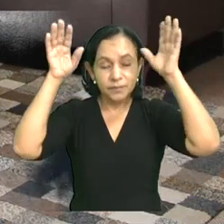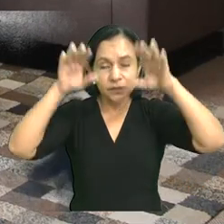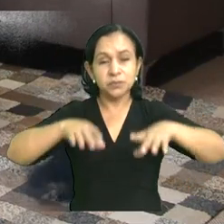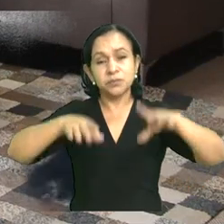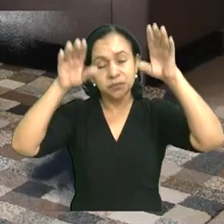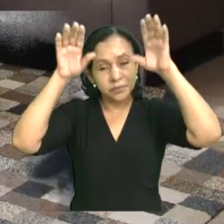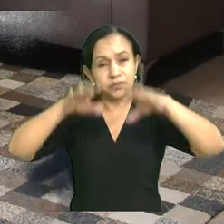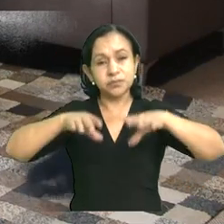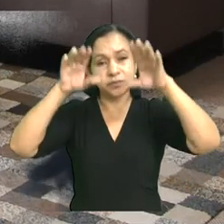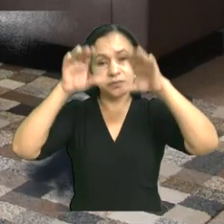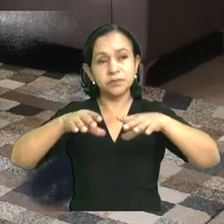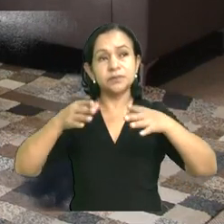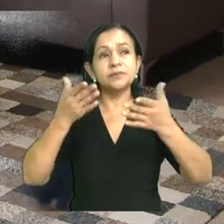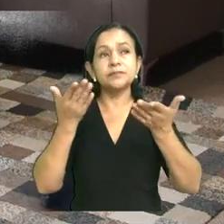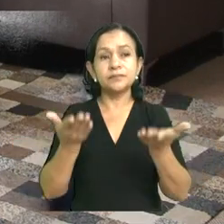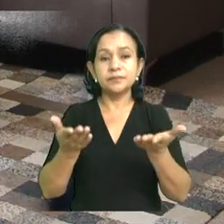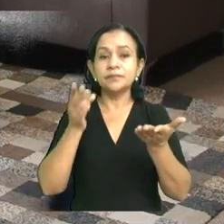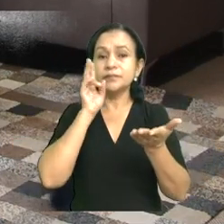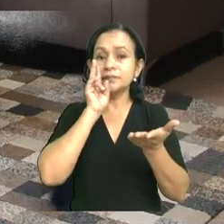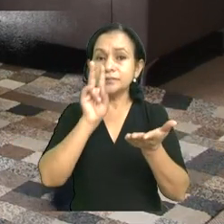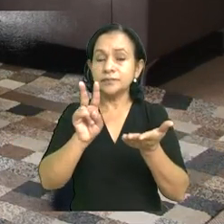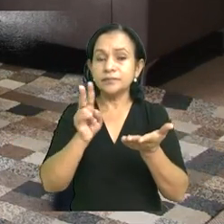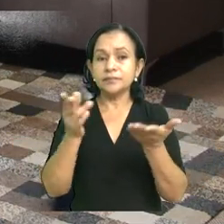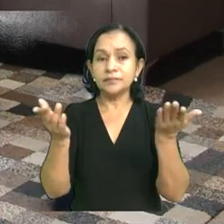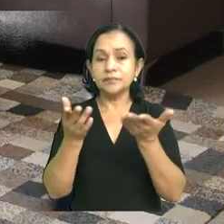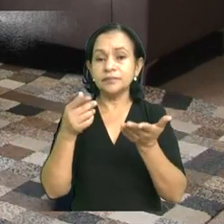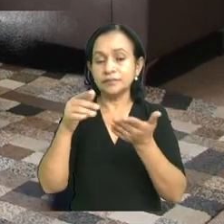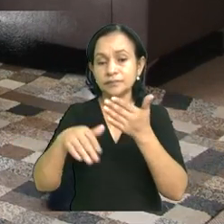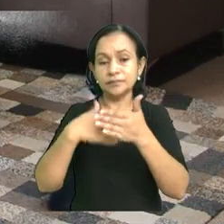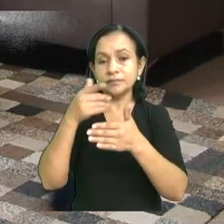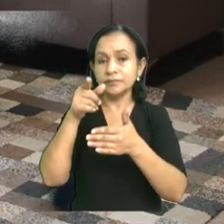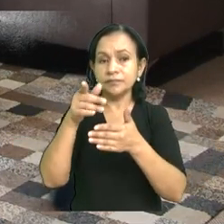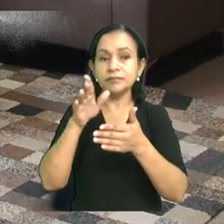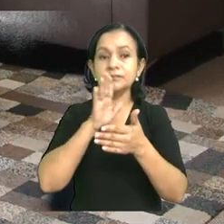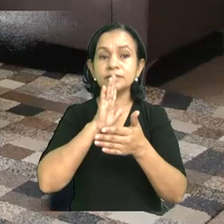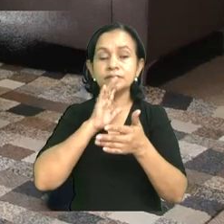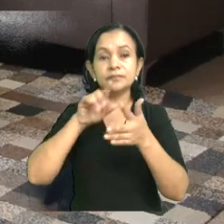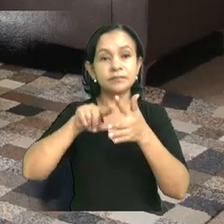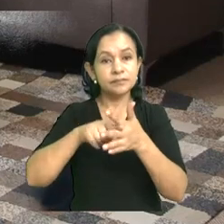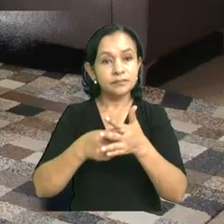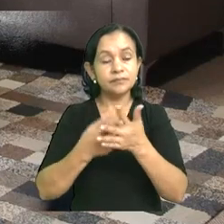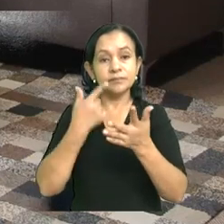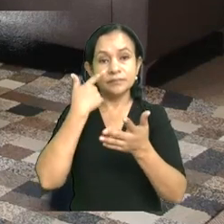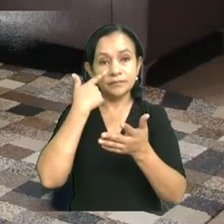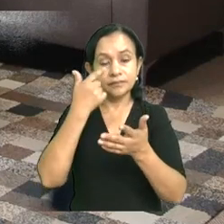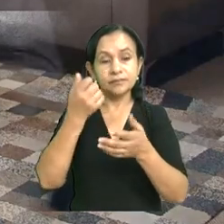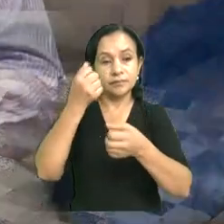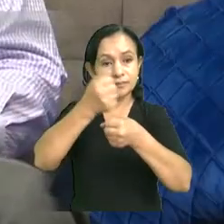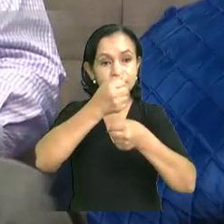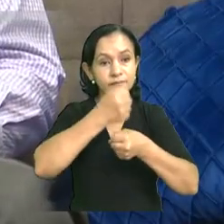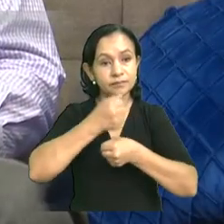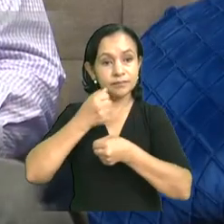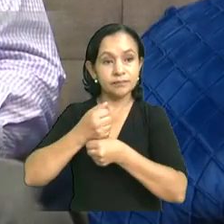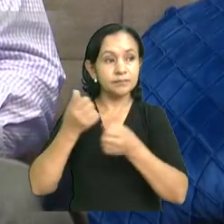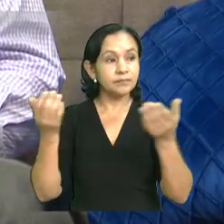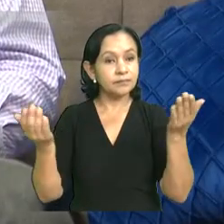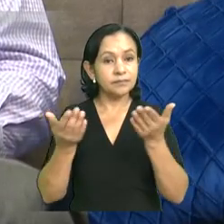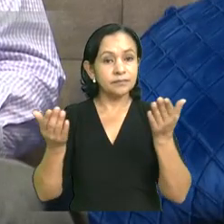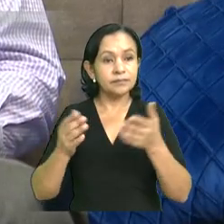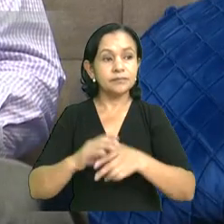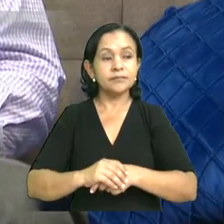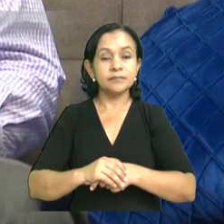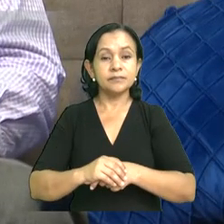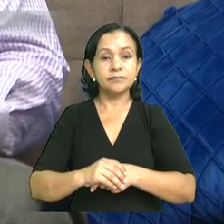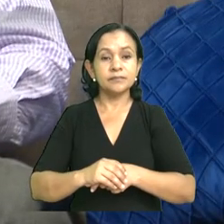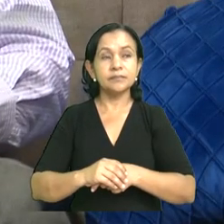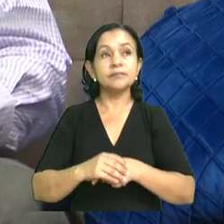Es correcto. Vamos a presentar la nota y quiero escuchar a partir de ellos sus comentarios y conocer más de los ejes de trabajo. Adelante, por favor,